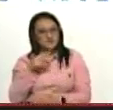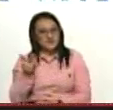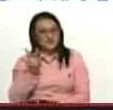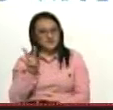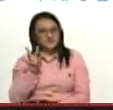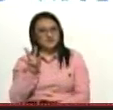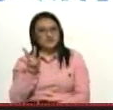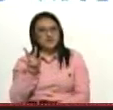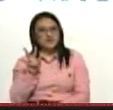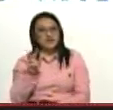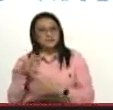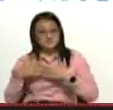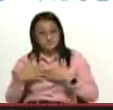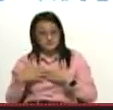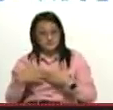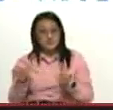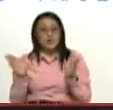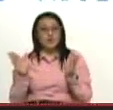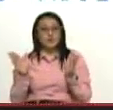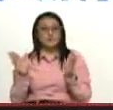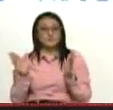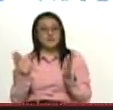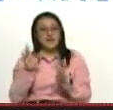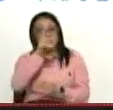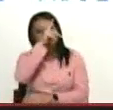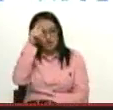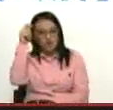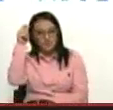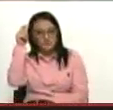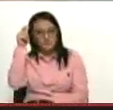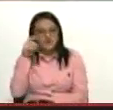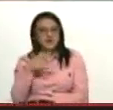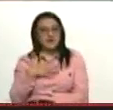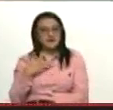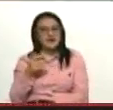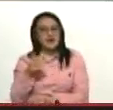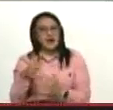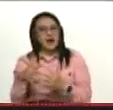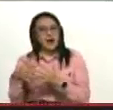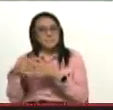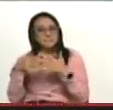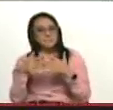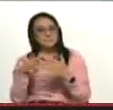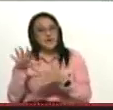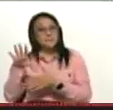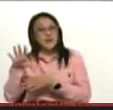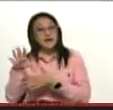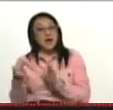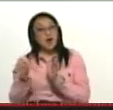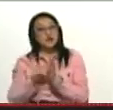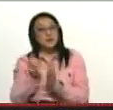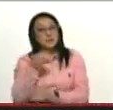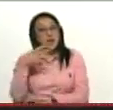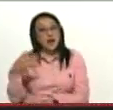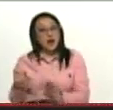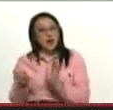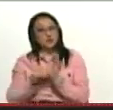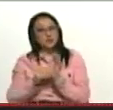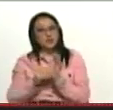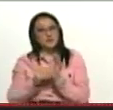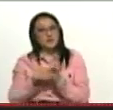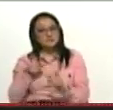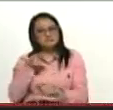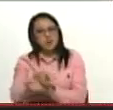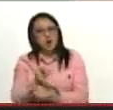que abrió también la puerta a Trump que quería hacer que América fuese blanca de nuevo y fue quien impuso